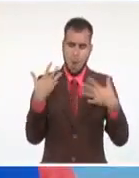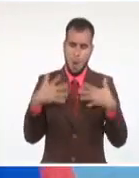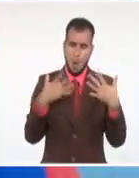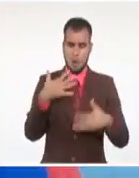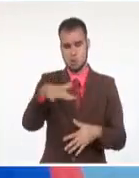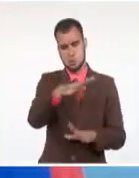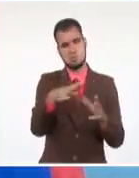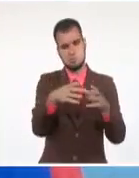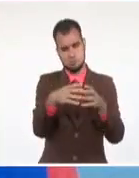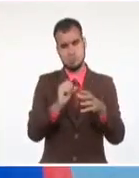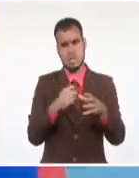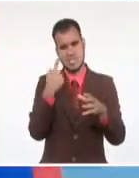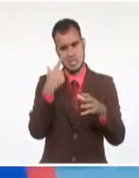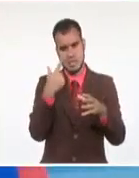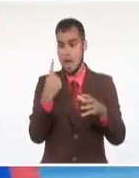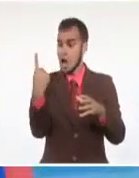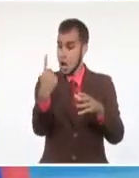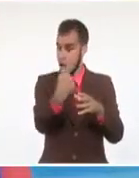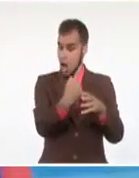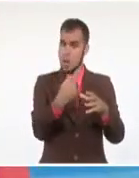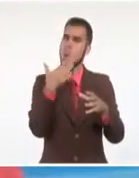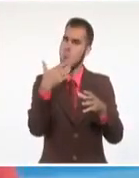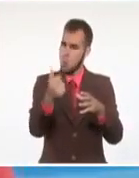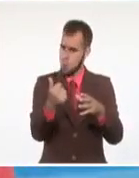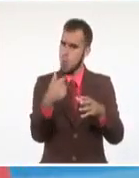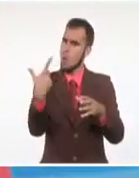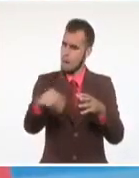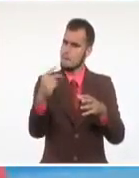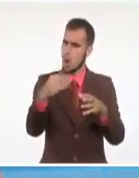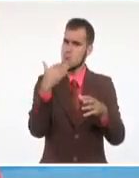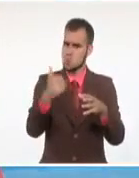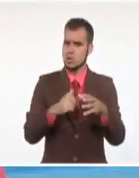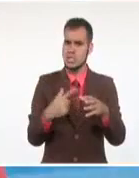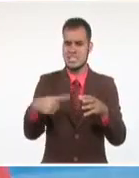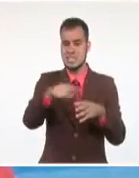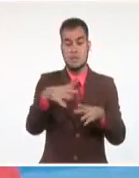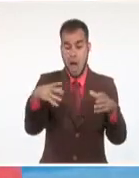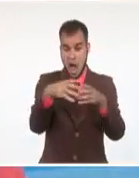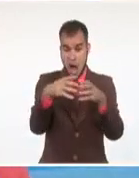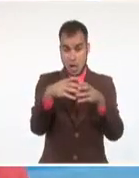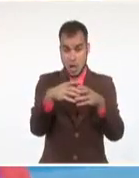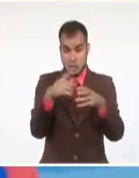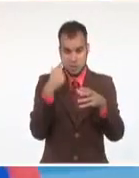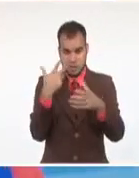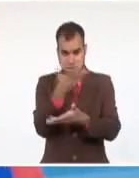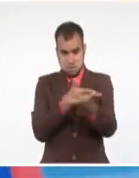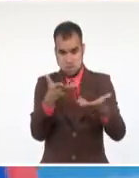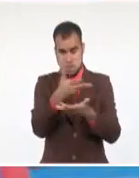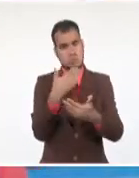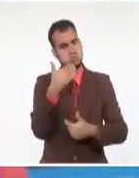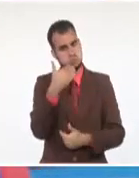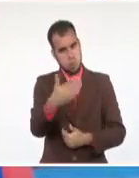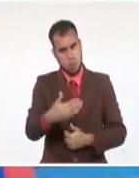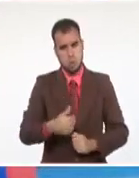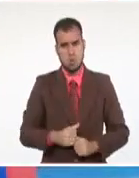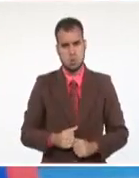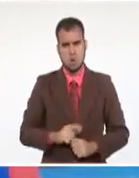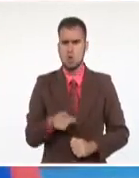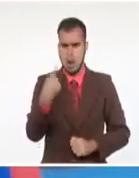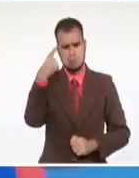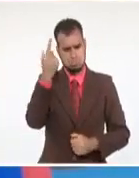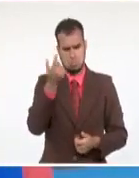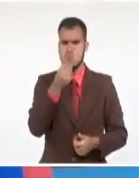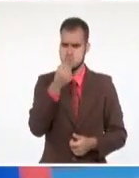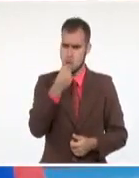Se ha visto la mejoría de cada uno de ellos. Un trabajo en equipo muy, muy, muy positivo. Y creo que sí, que vamos a tener un